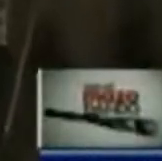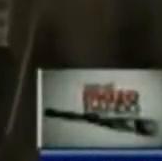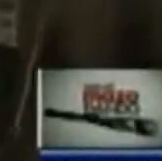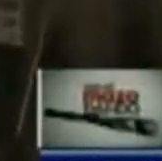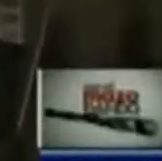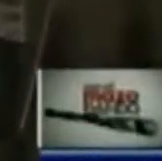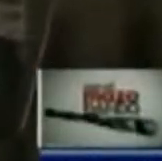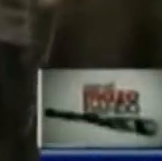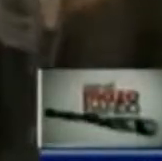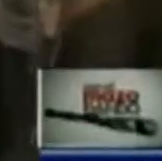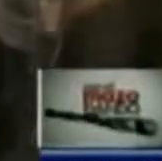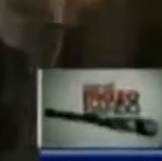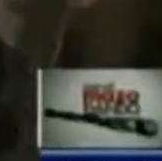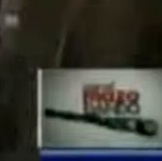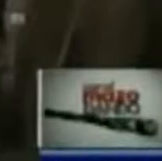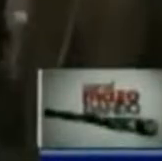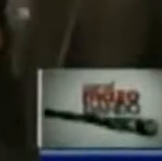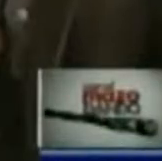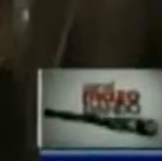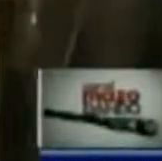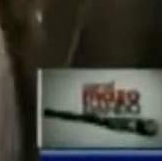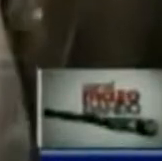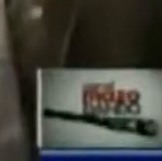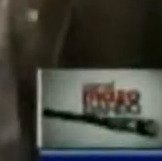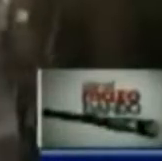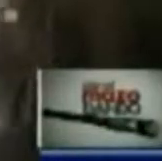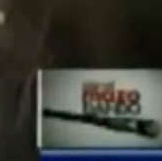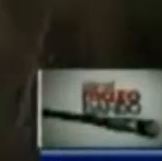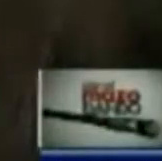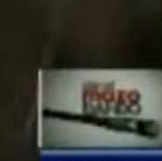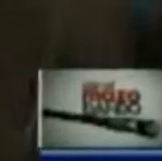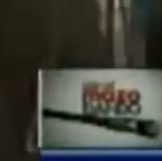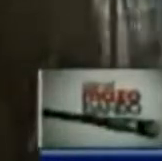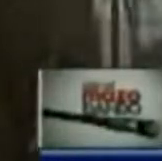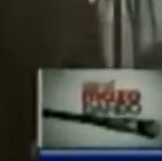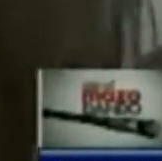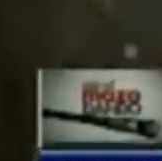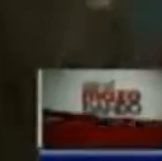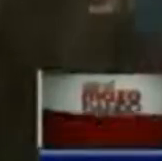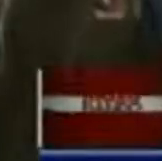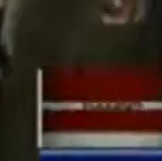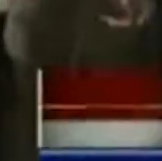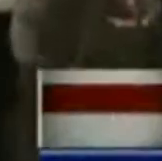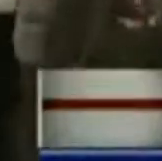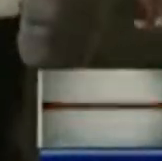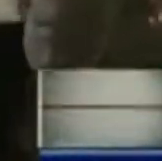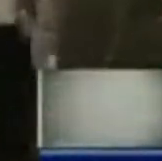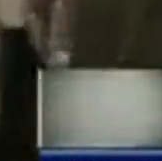seguimos disfrutando con la universidad militar Y ahora por ahí se vino la negra Juana